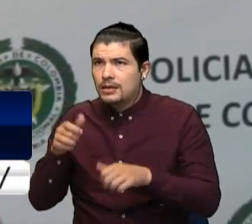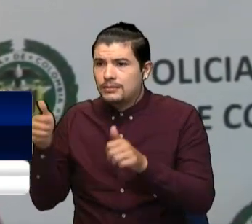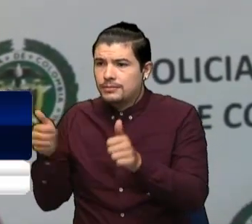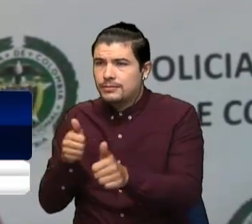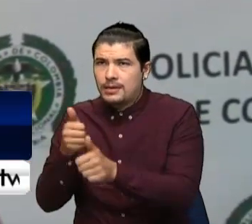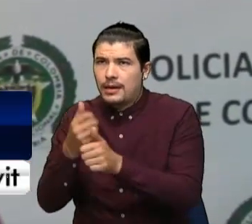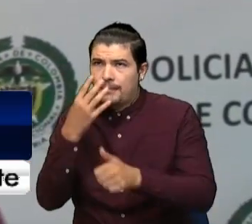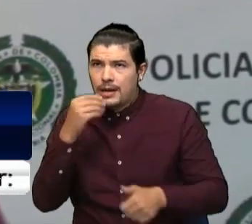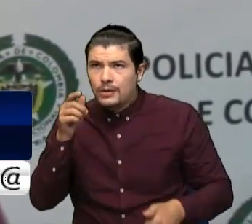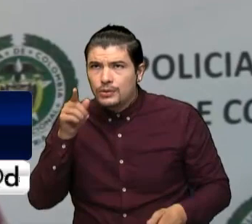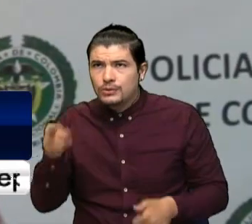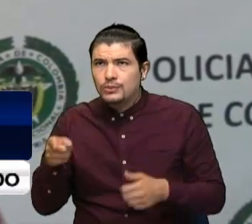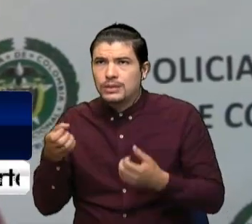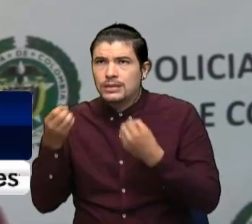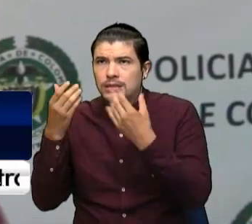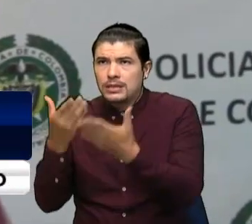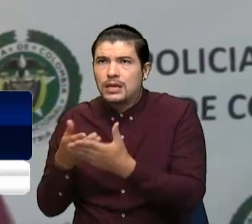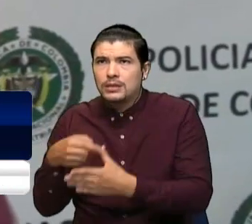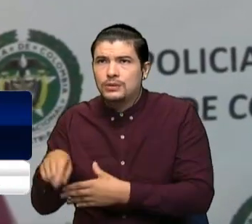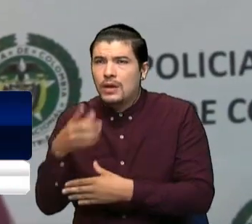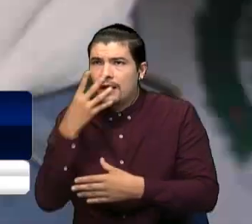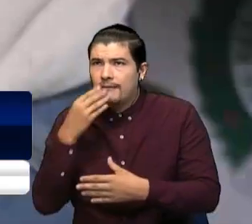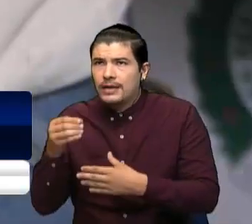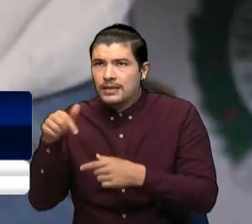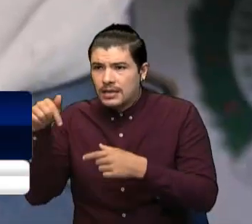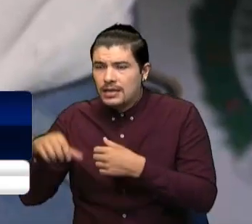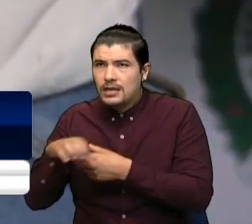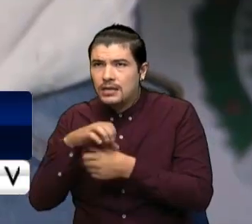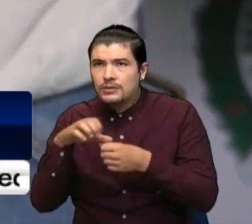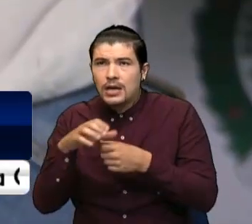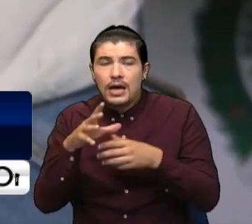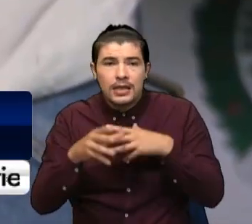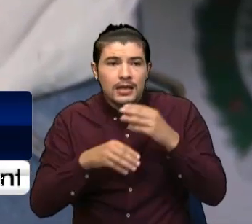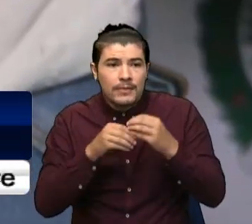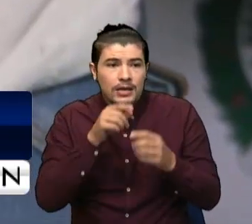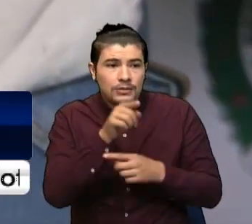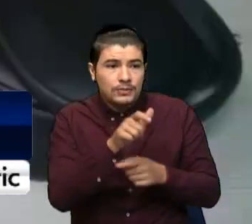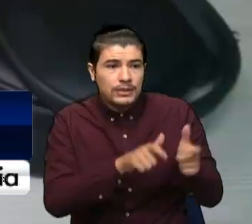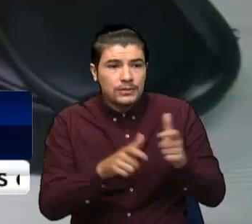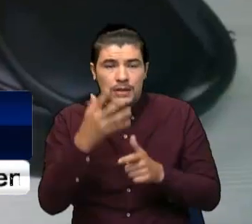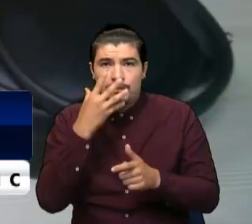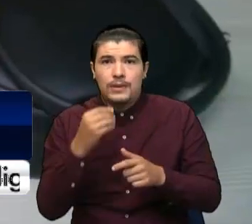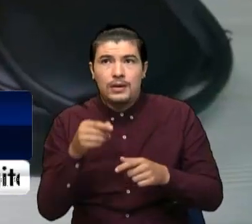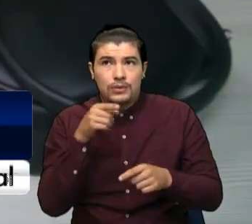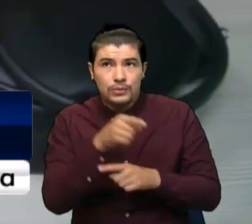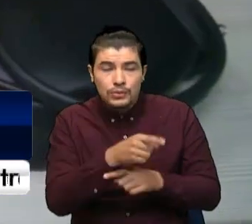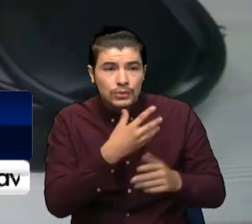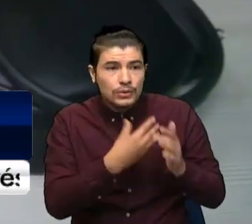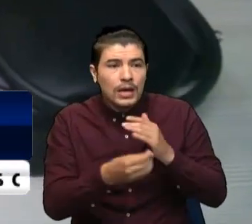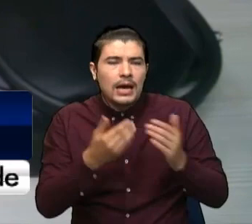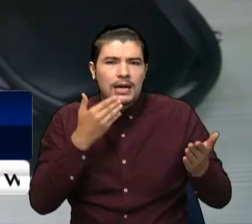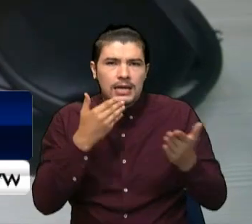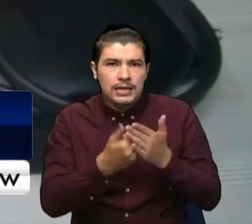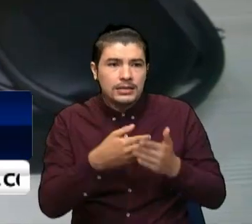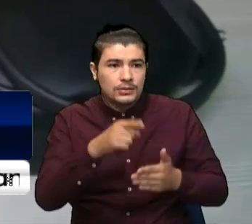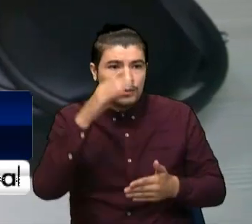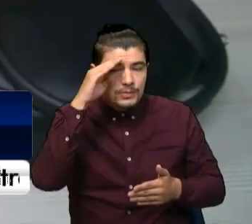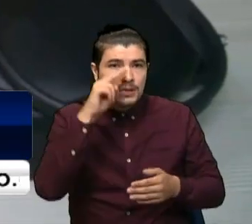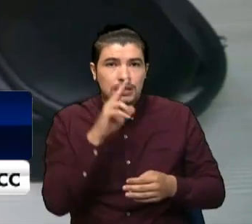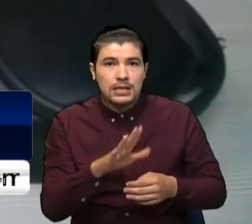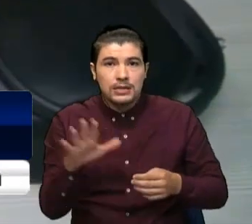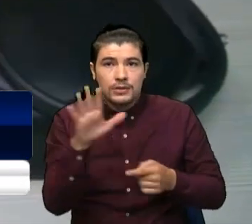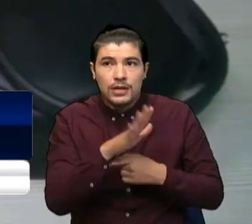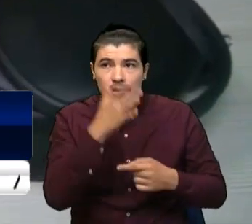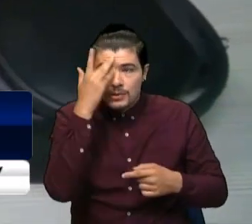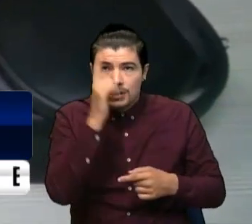a esos delincuentes que hacen daño nomás a la ciudad las personas asaltadas que salieron ilesas agradecieron a la policía por